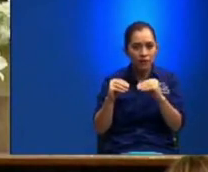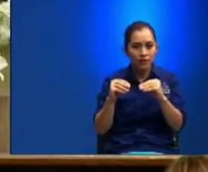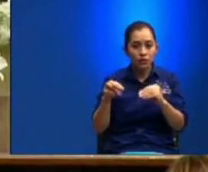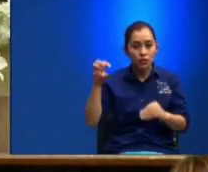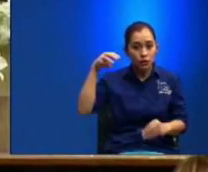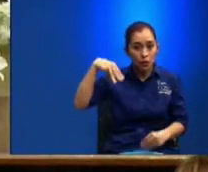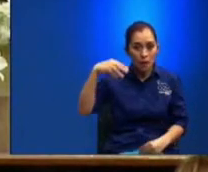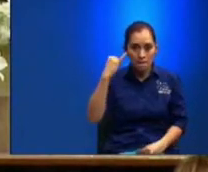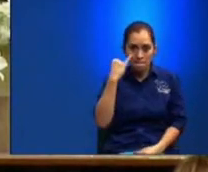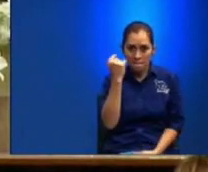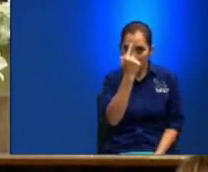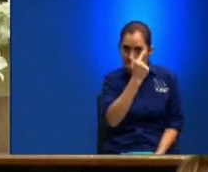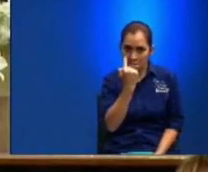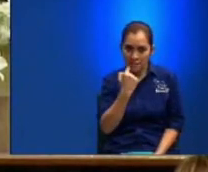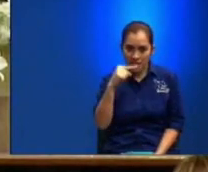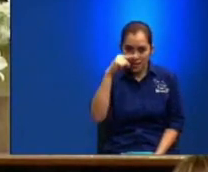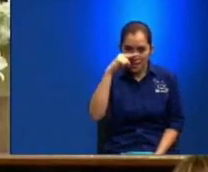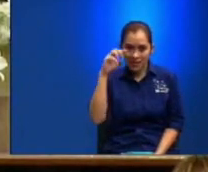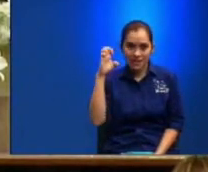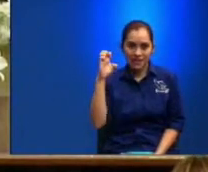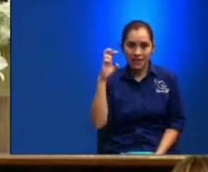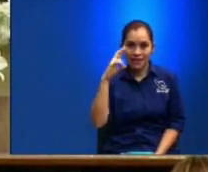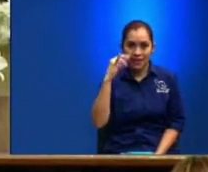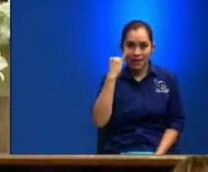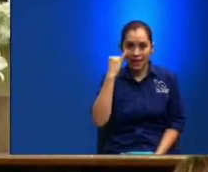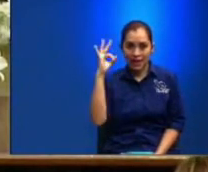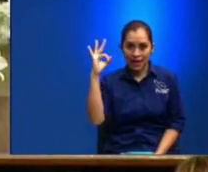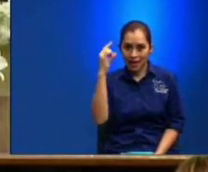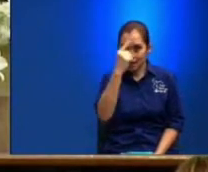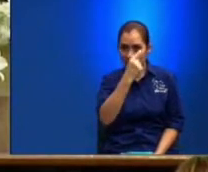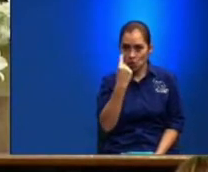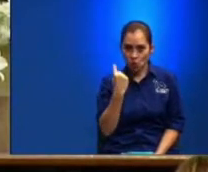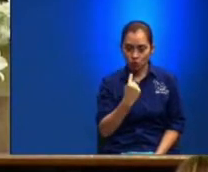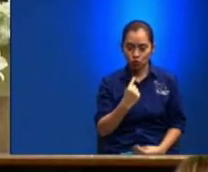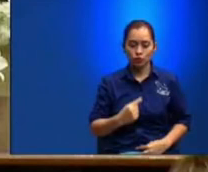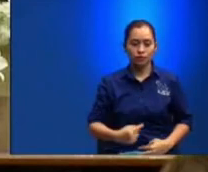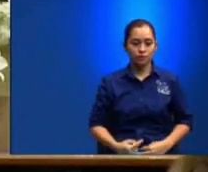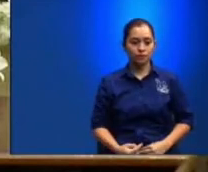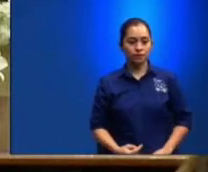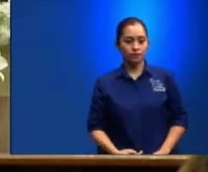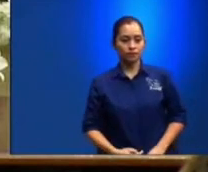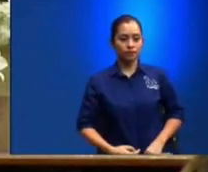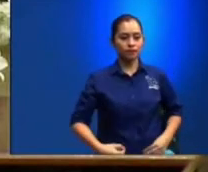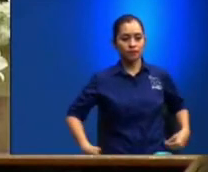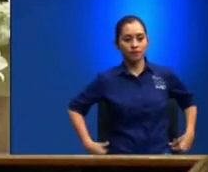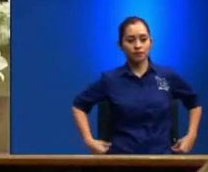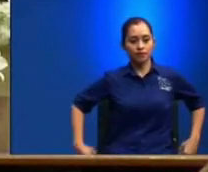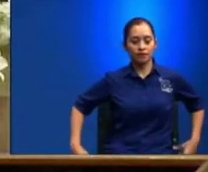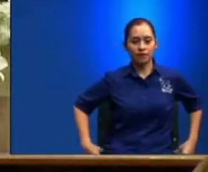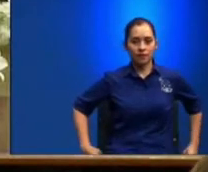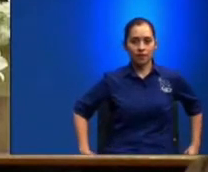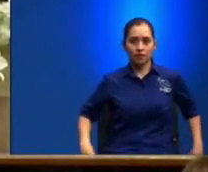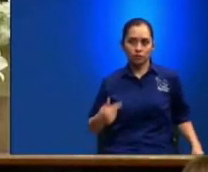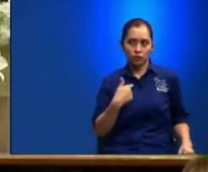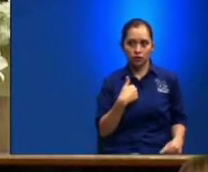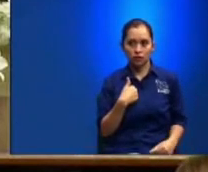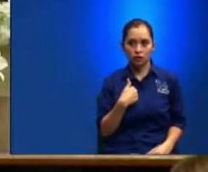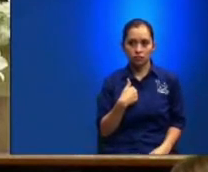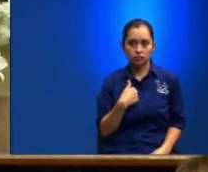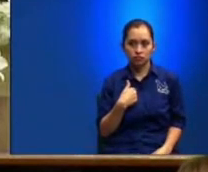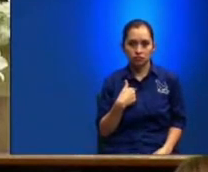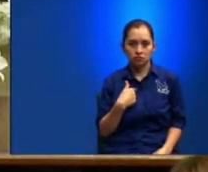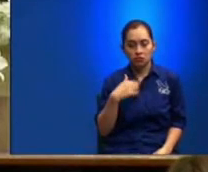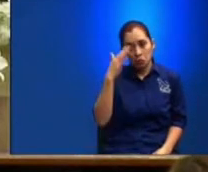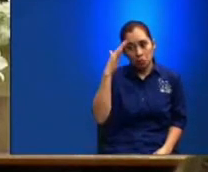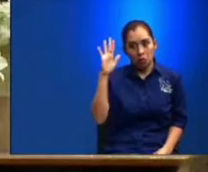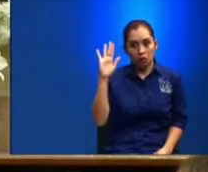medio mediante acusado así que no voy a aflojar esto y no sé si estoy engordando si la camisa se encoge pero bueno cualquiera de